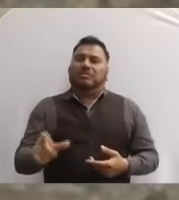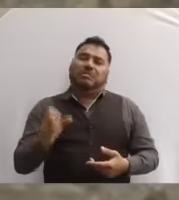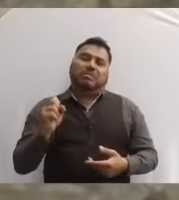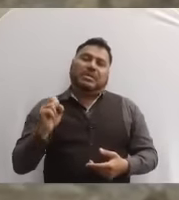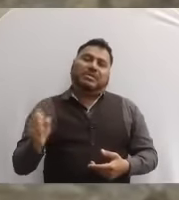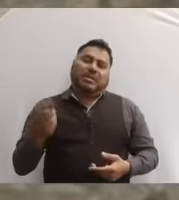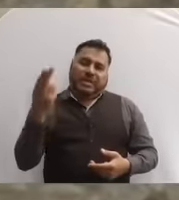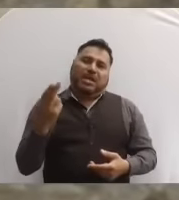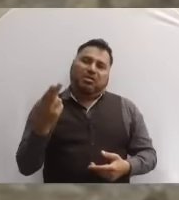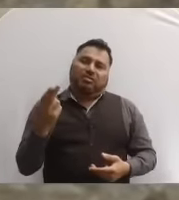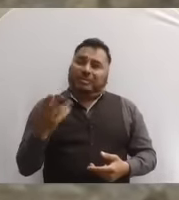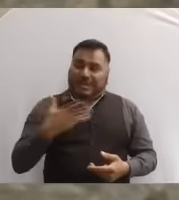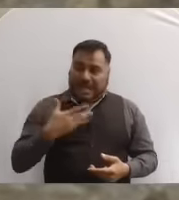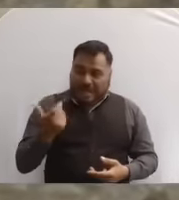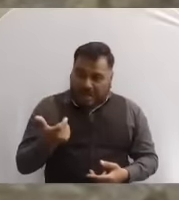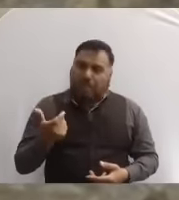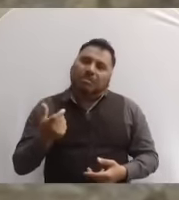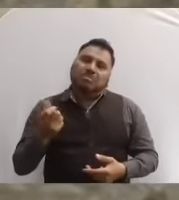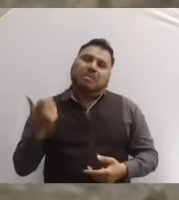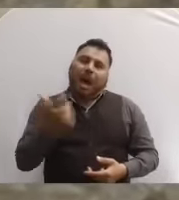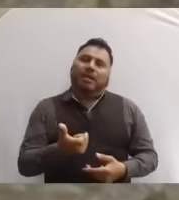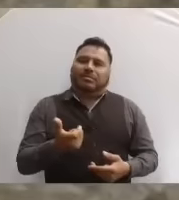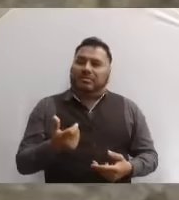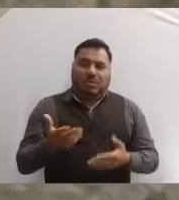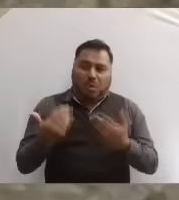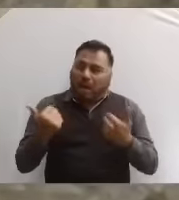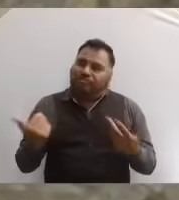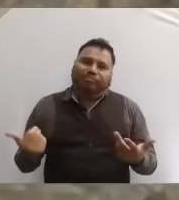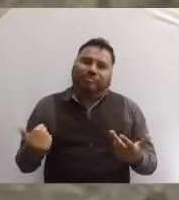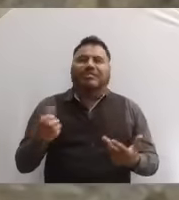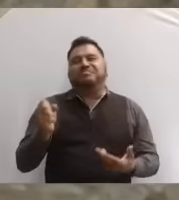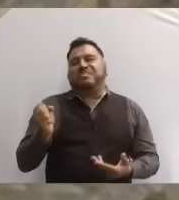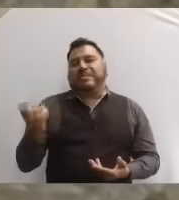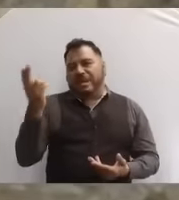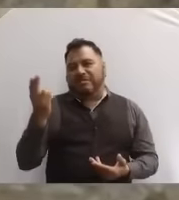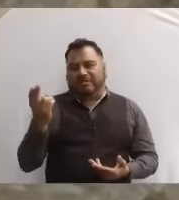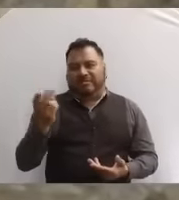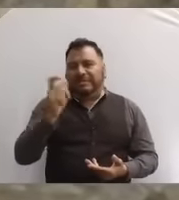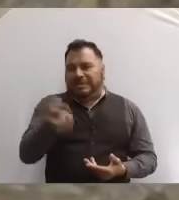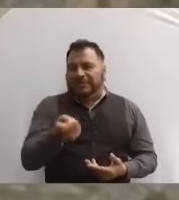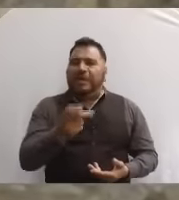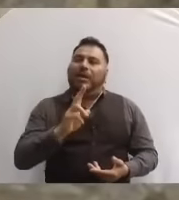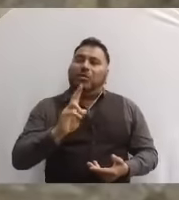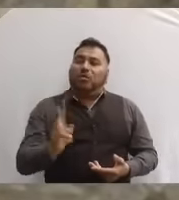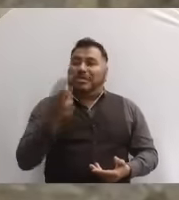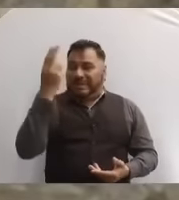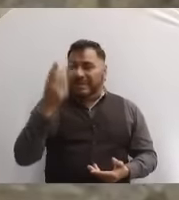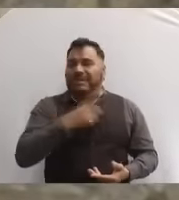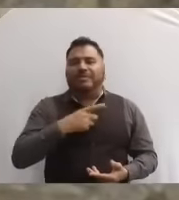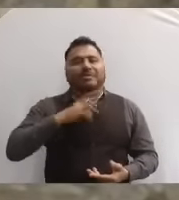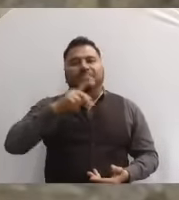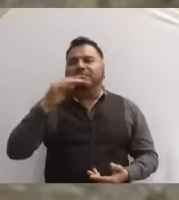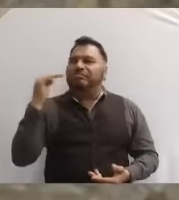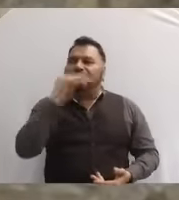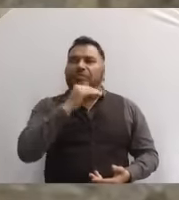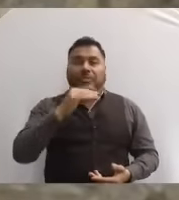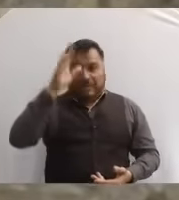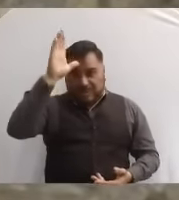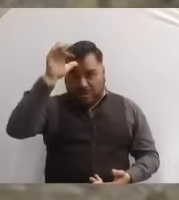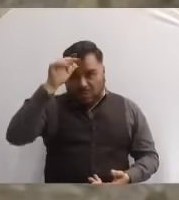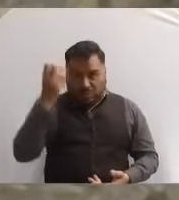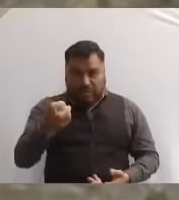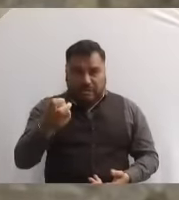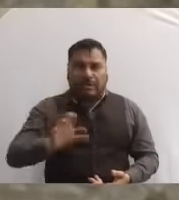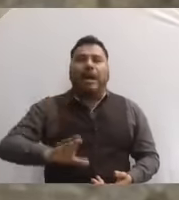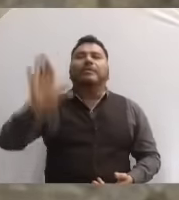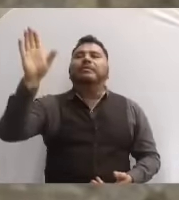privilegio. Entonces, tenemos que hacer las universidades públicas gratuitas. ¿Quién está de acuerdo con eso?